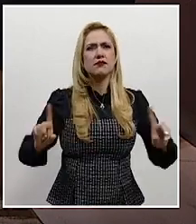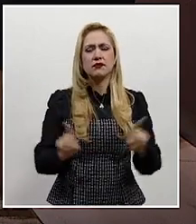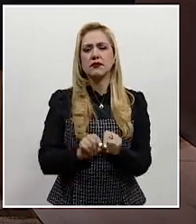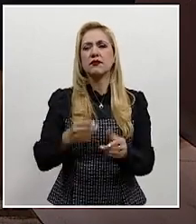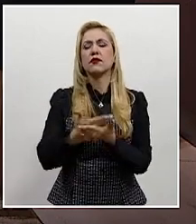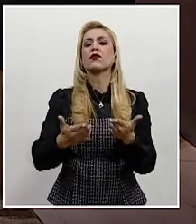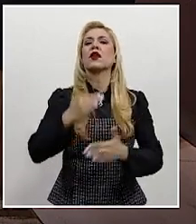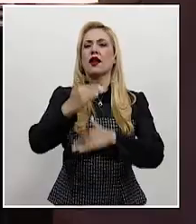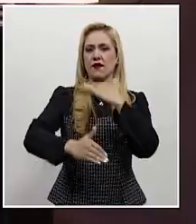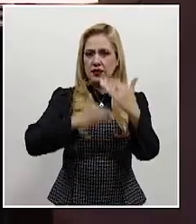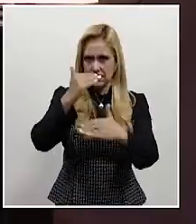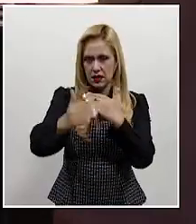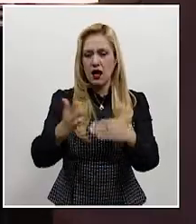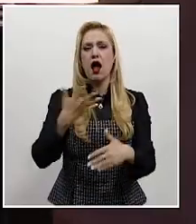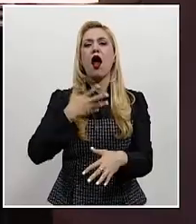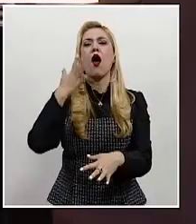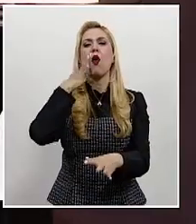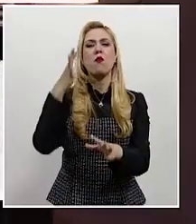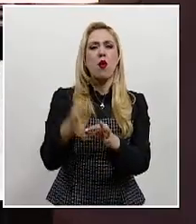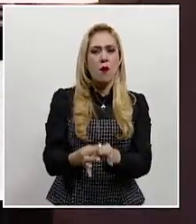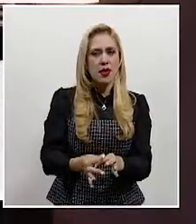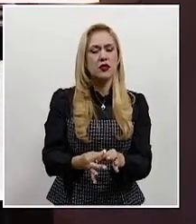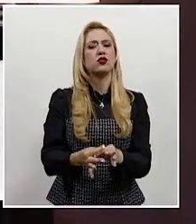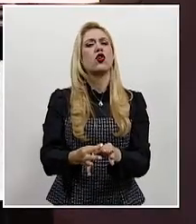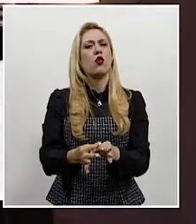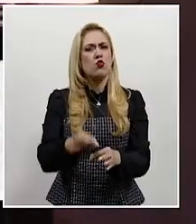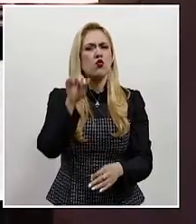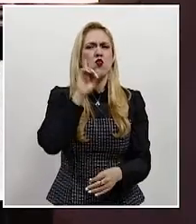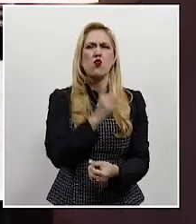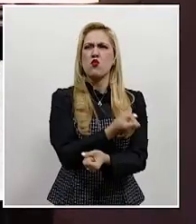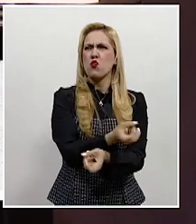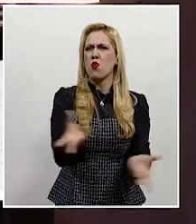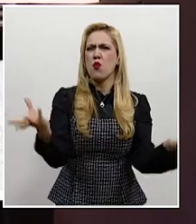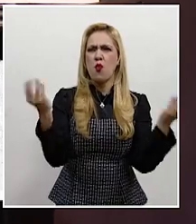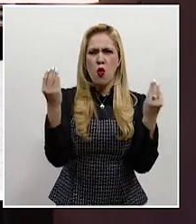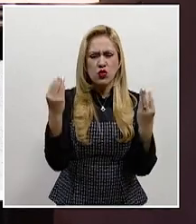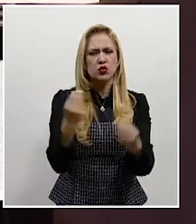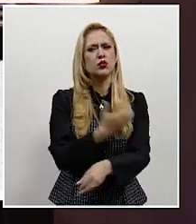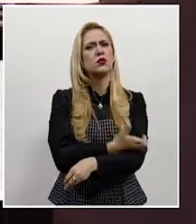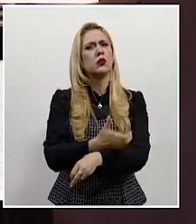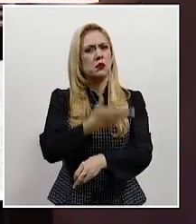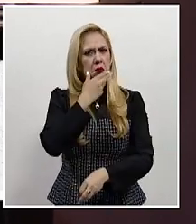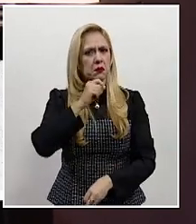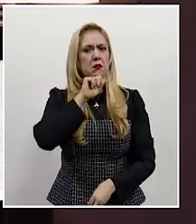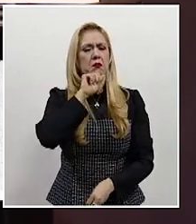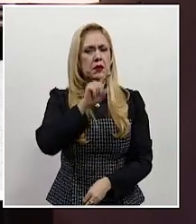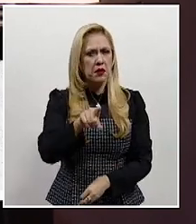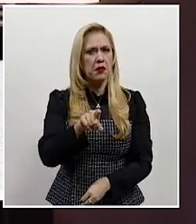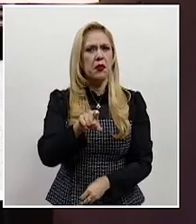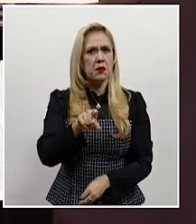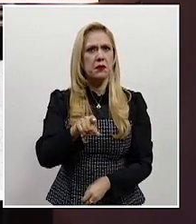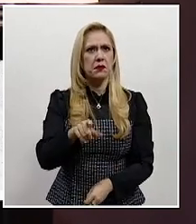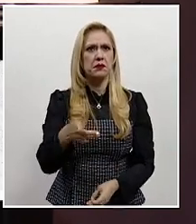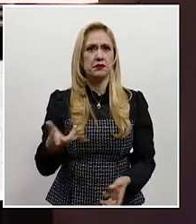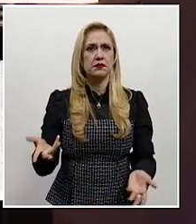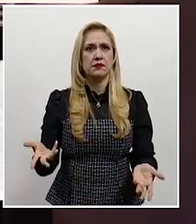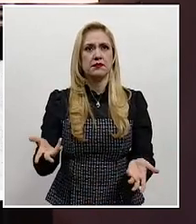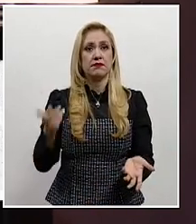venido avanzando, que hay un compromiso, hay muchísimas mujeres y también compañeros nuestros que están en esta